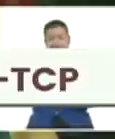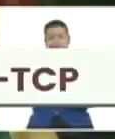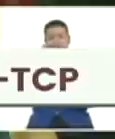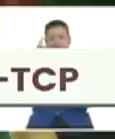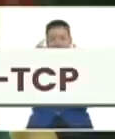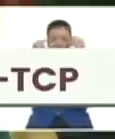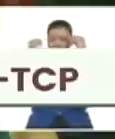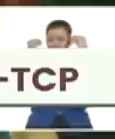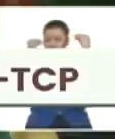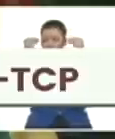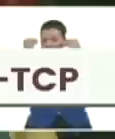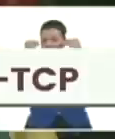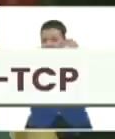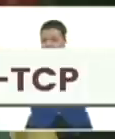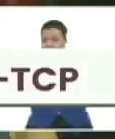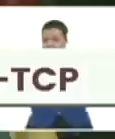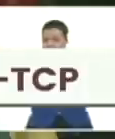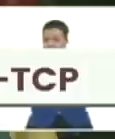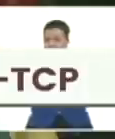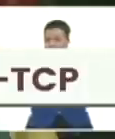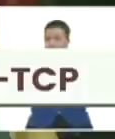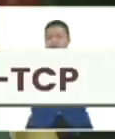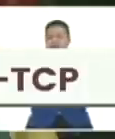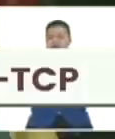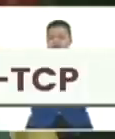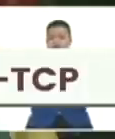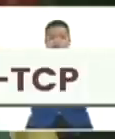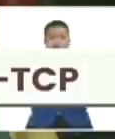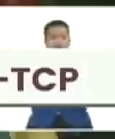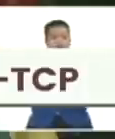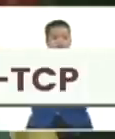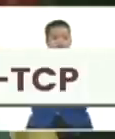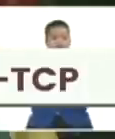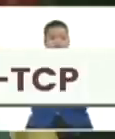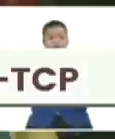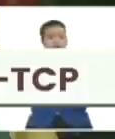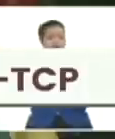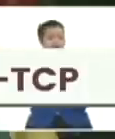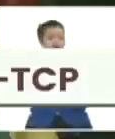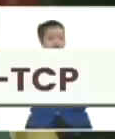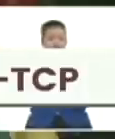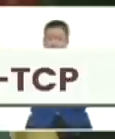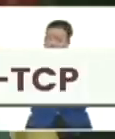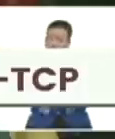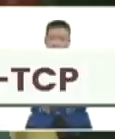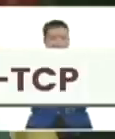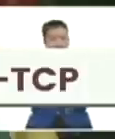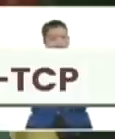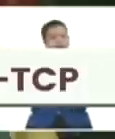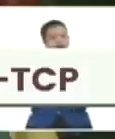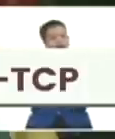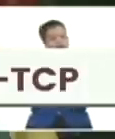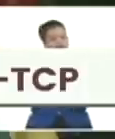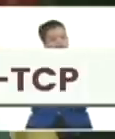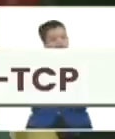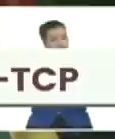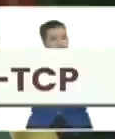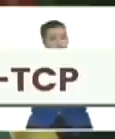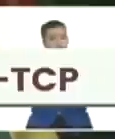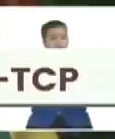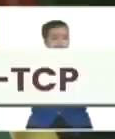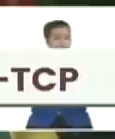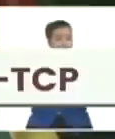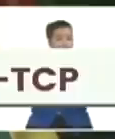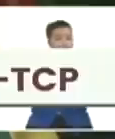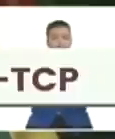del conflicto entre Rusia y Ucrania, al tiempo que rechaza la falta de diálogo, los actos de provocación de Estados Unidos